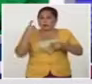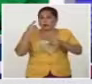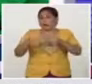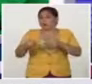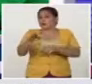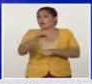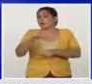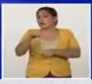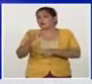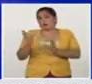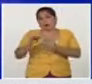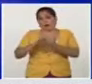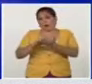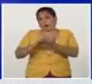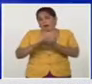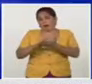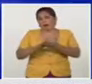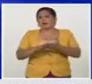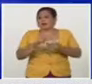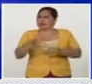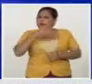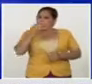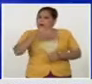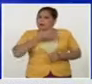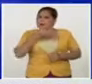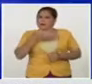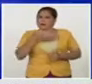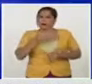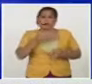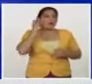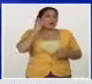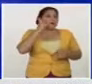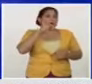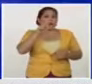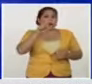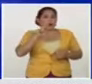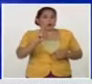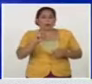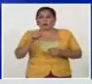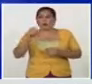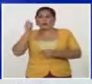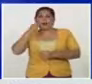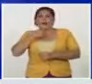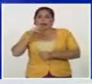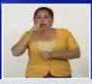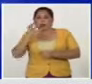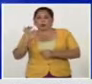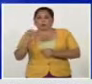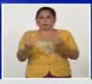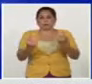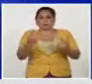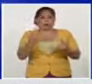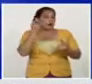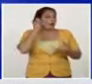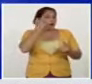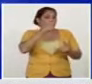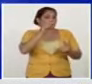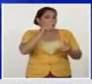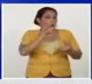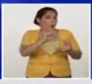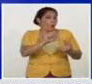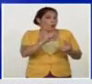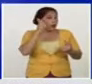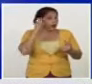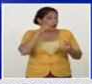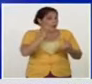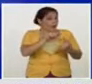territorio. Sería bueno, doctor, una explicación respecto a lo que es un foco y a lo que es un evento específicamente. Se ha hablado mucho en tantos meses, pero siempre es bueno